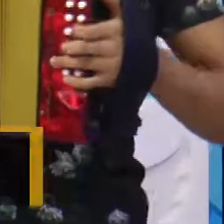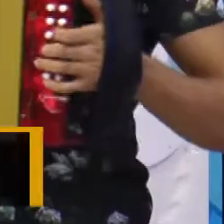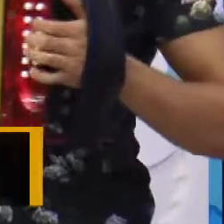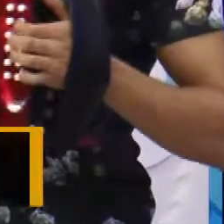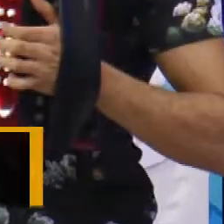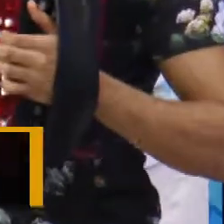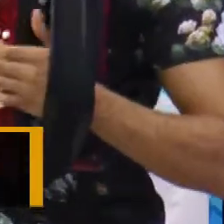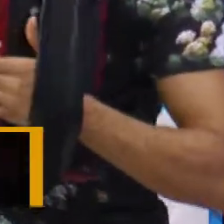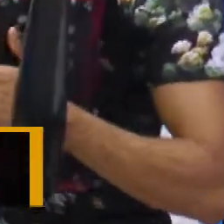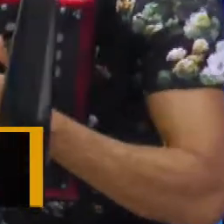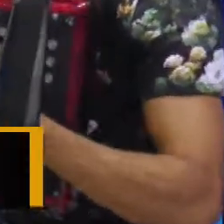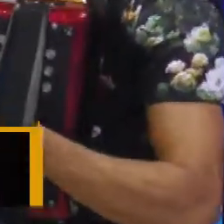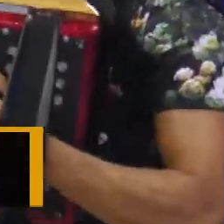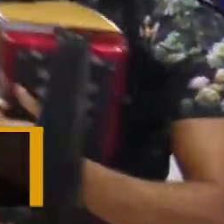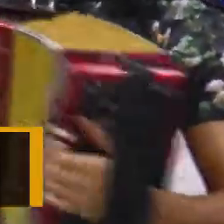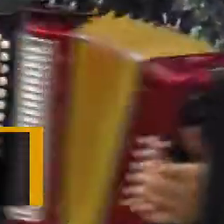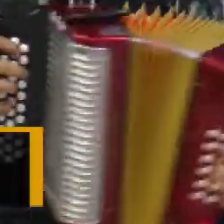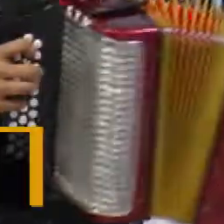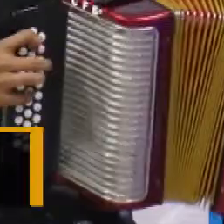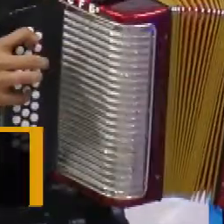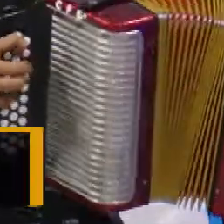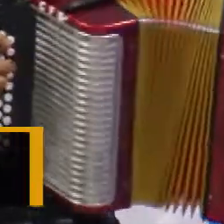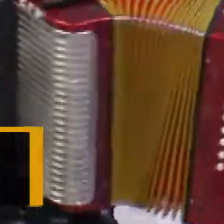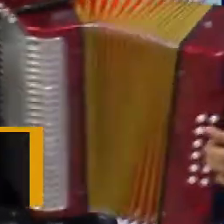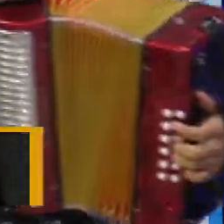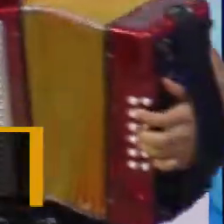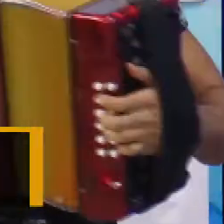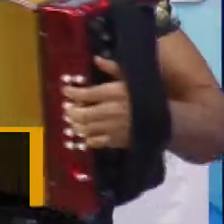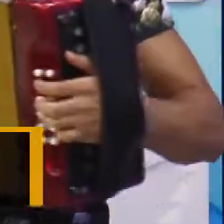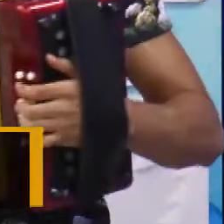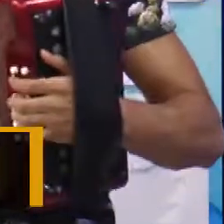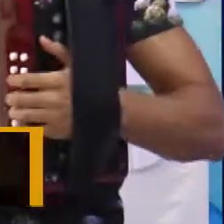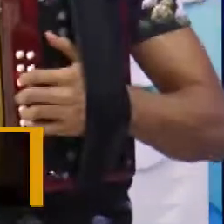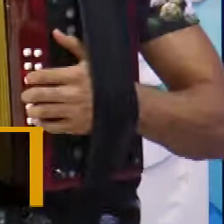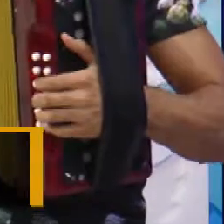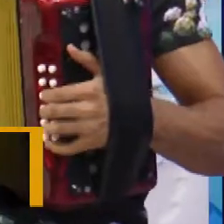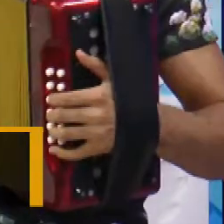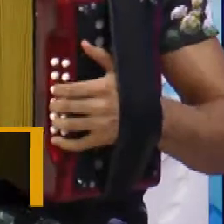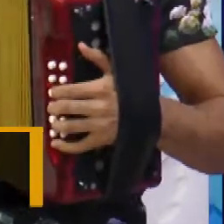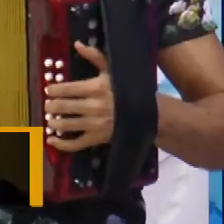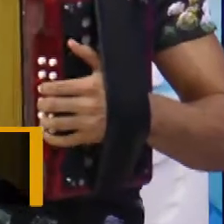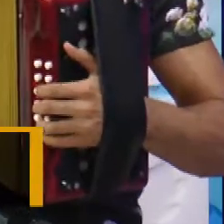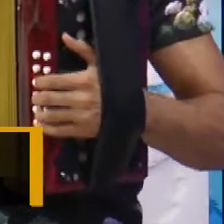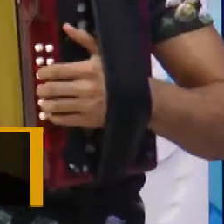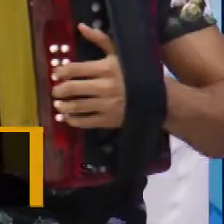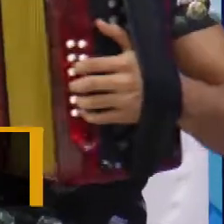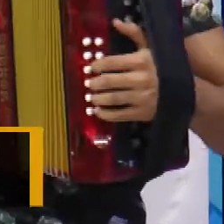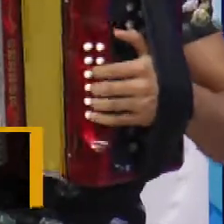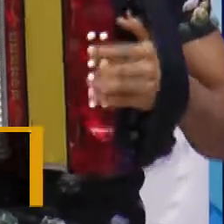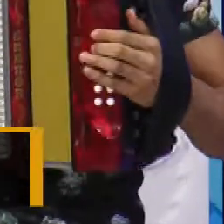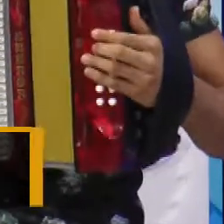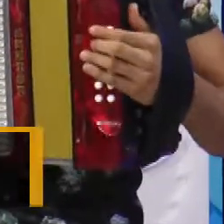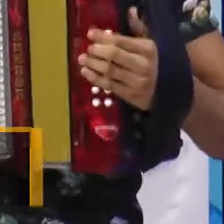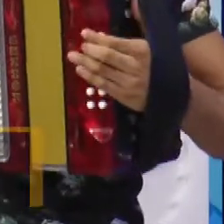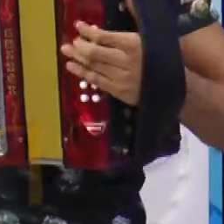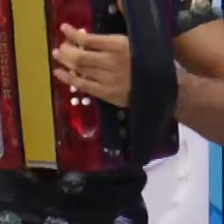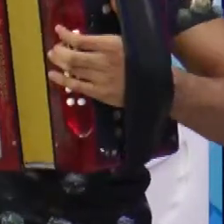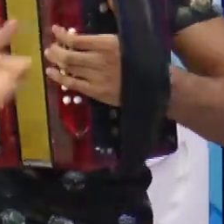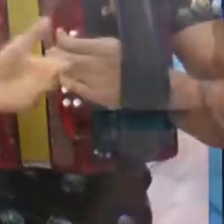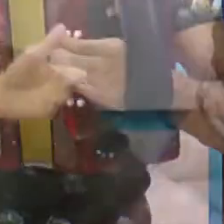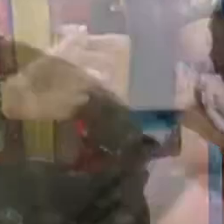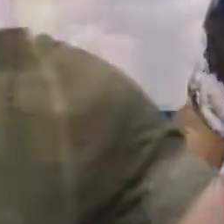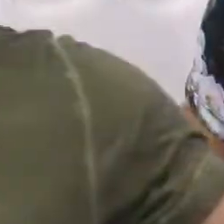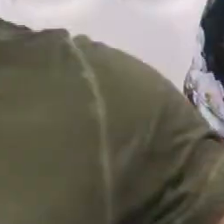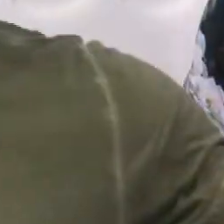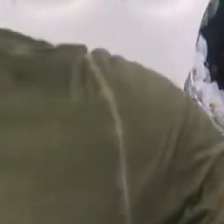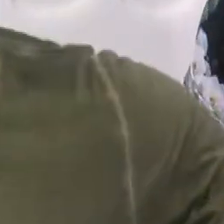siete maravillosos son sus labios, su mirada, su sonrisa,